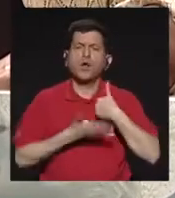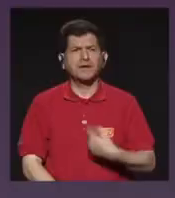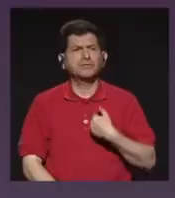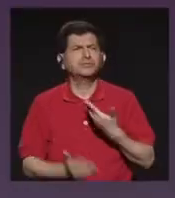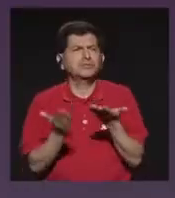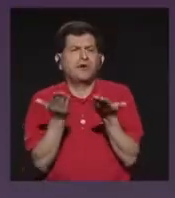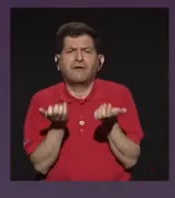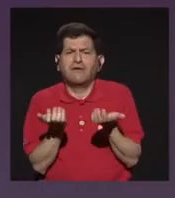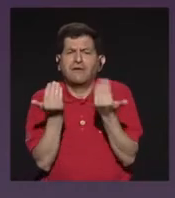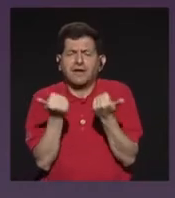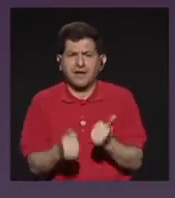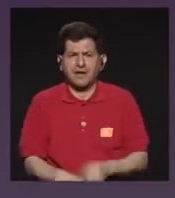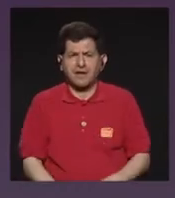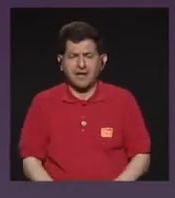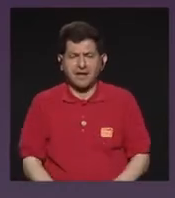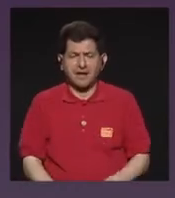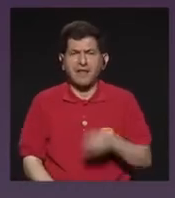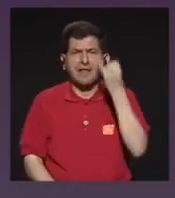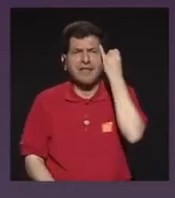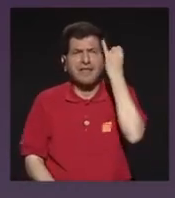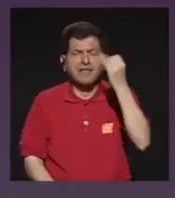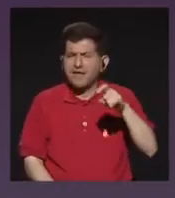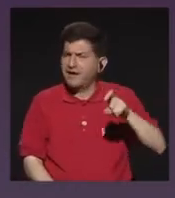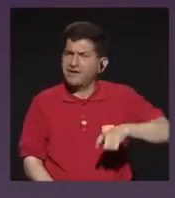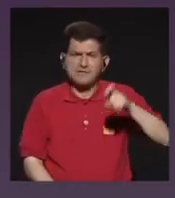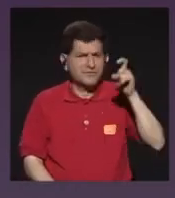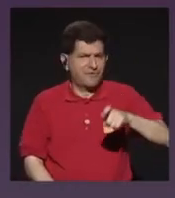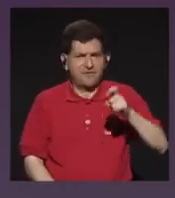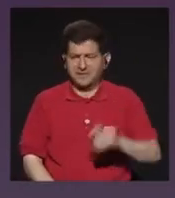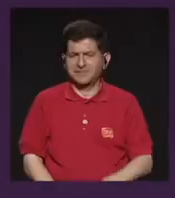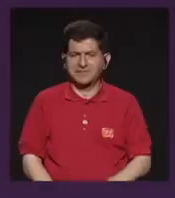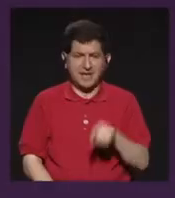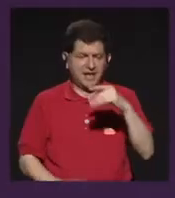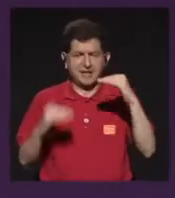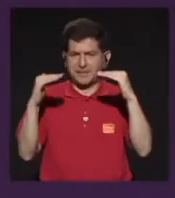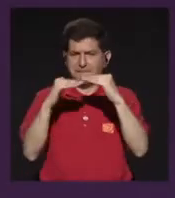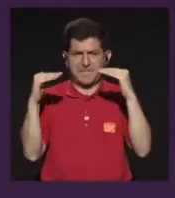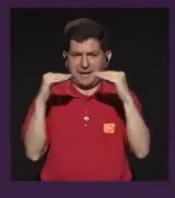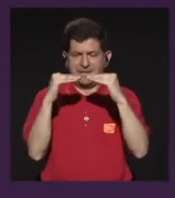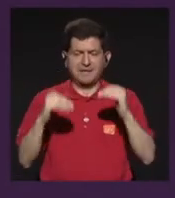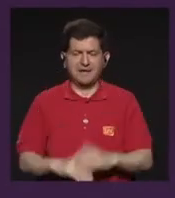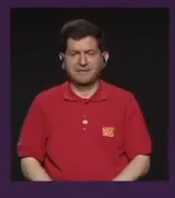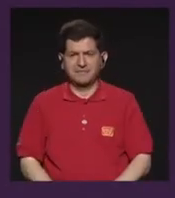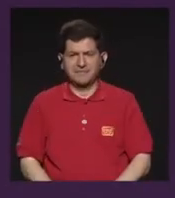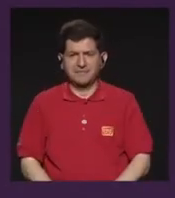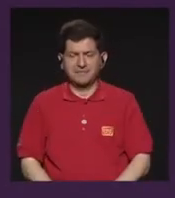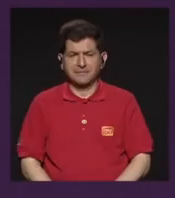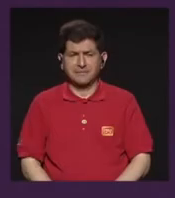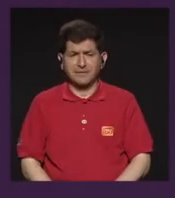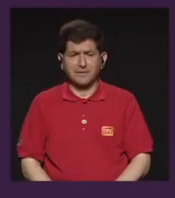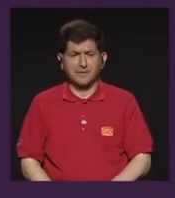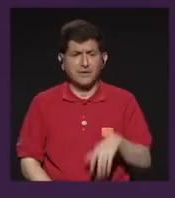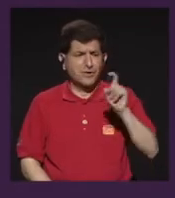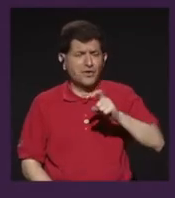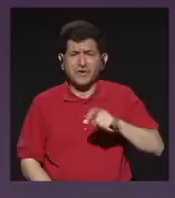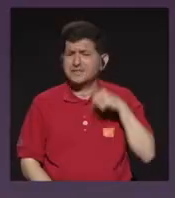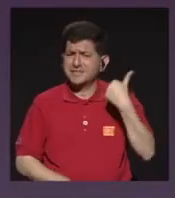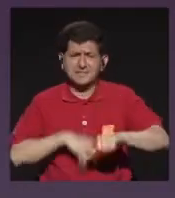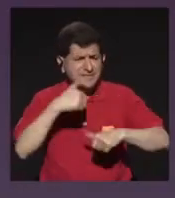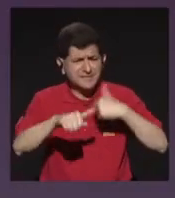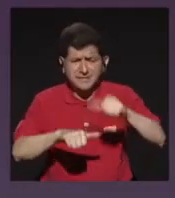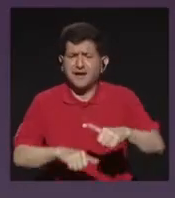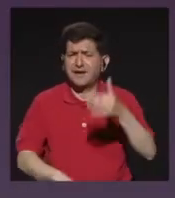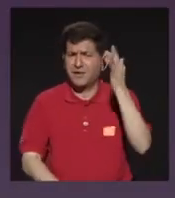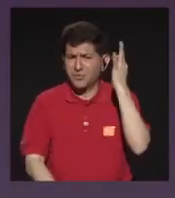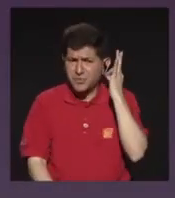deseara apostarle a la tesis que no ocupamos la paridad. Debería ser que no tengamos que luchar. Y que